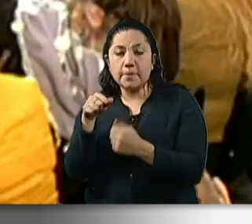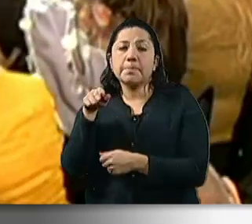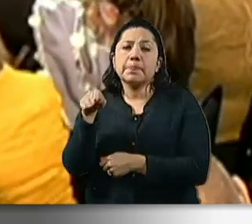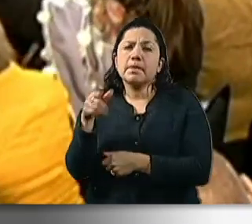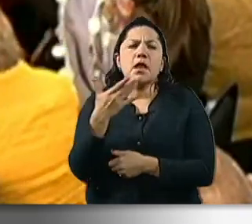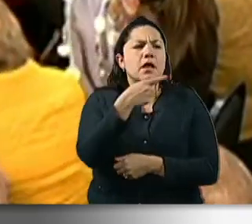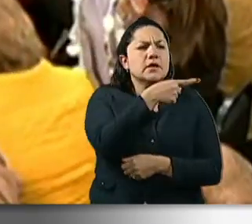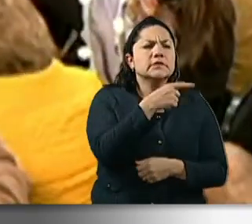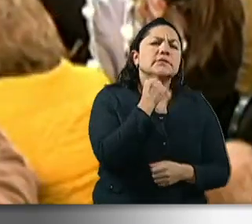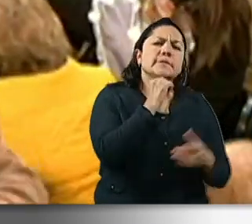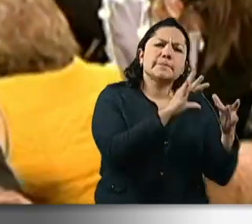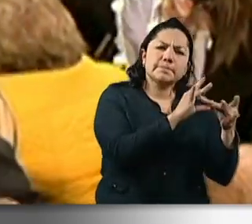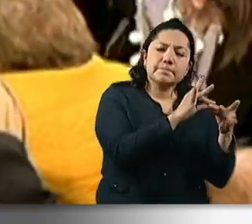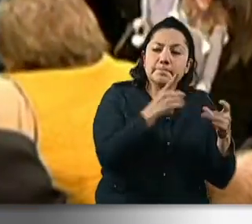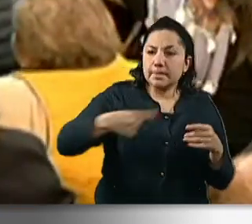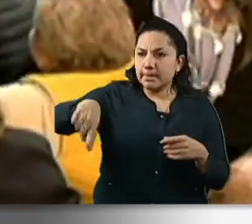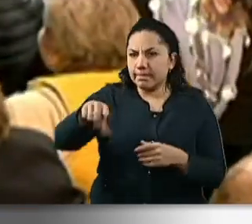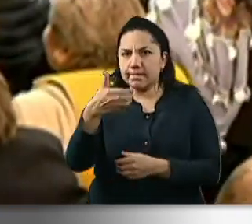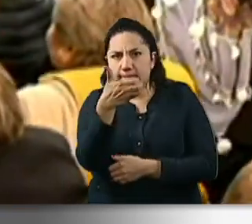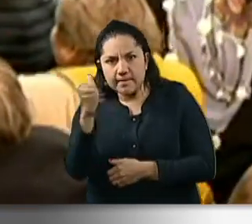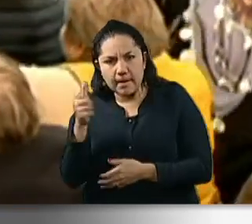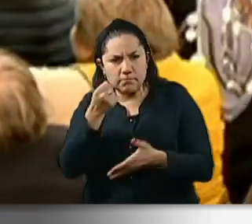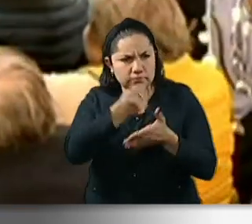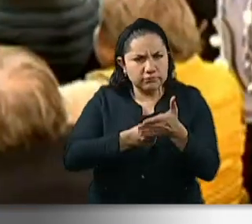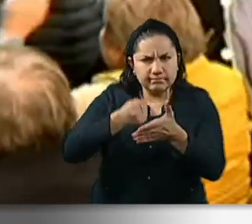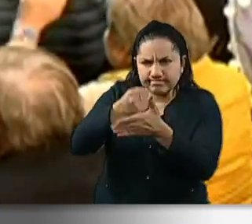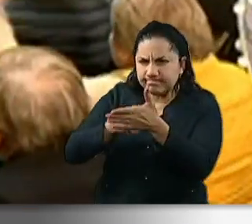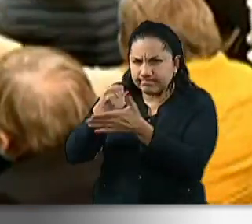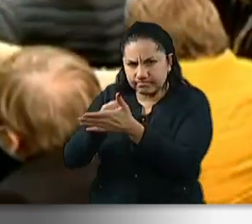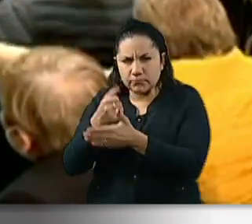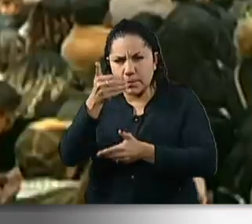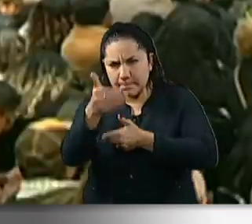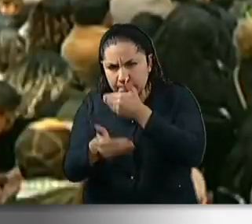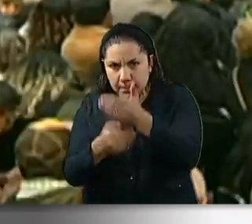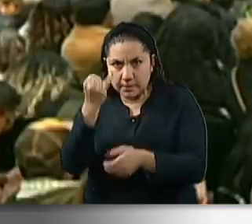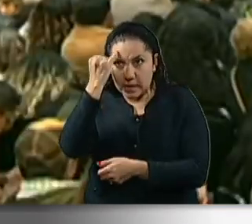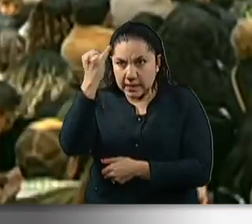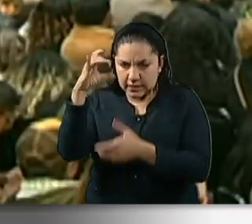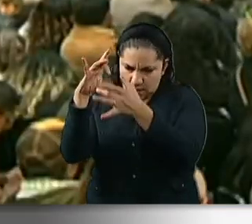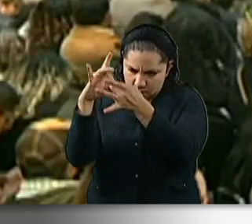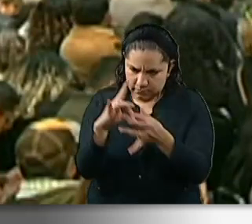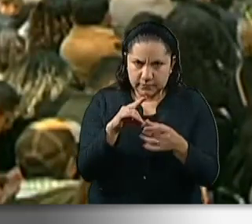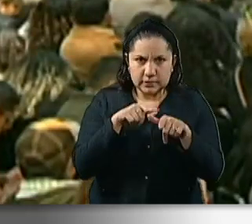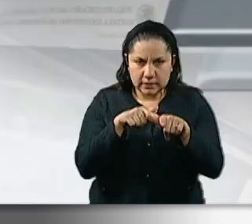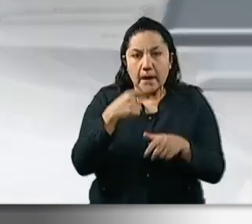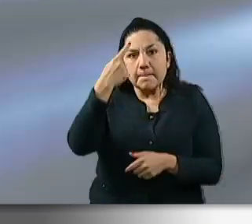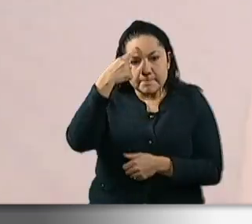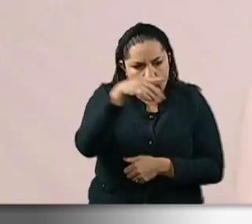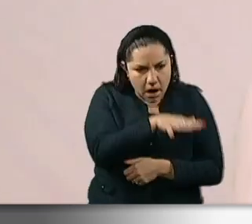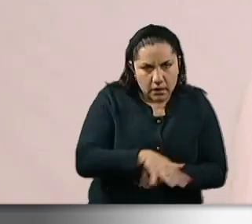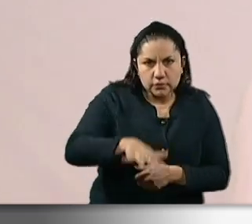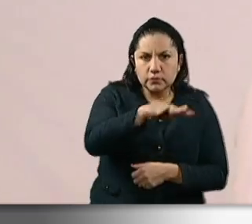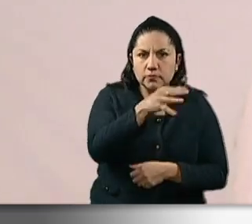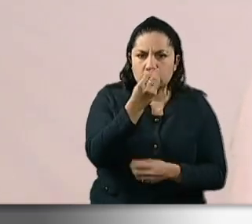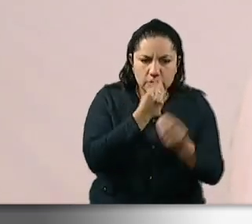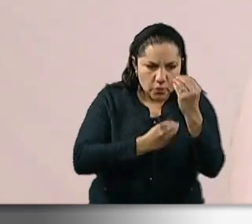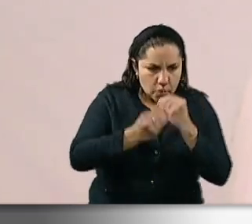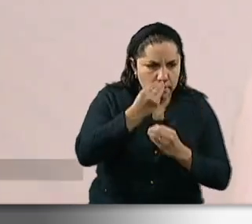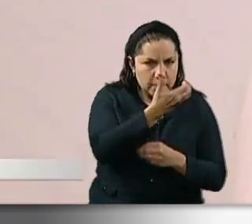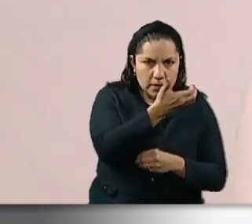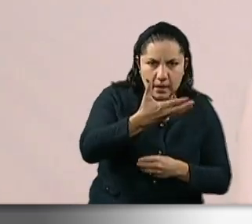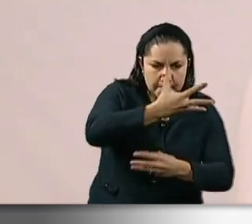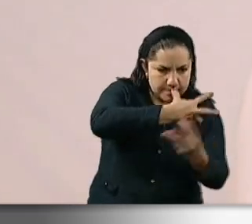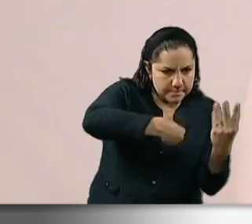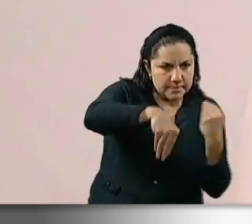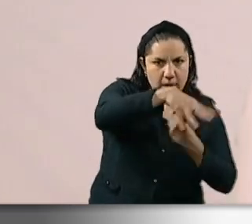campesinos y por lograr la autosuficiencia alimentaria y la certeza jurídica de la Tierra y se fueron